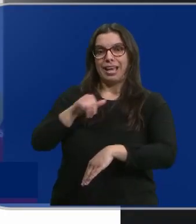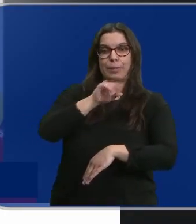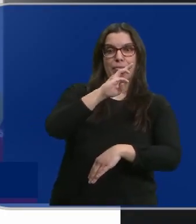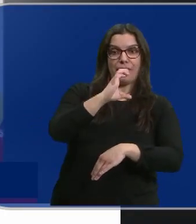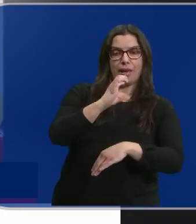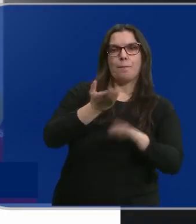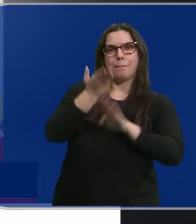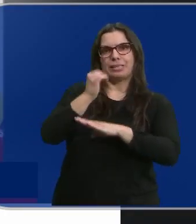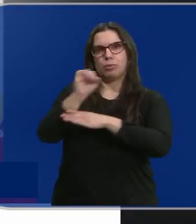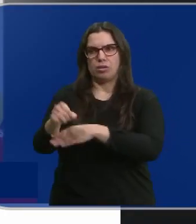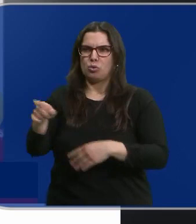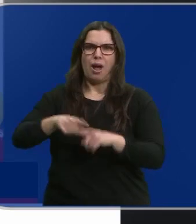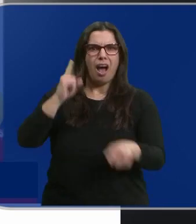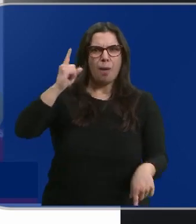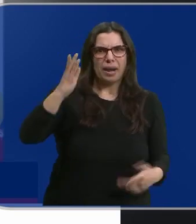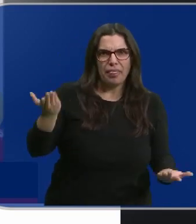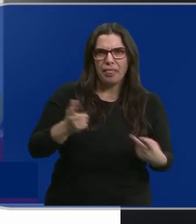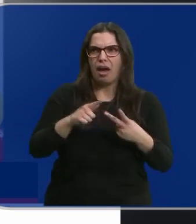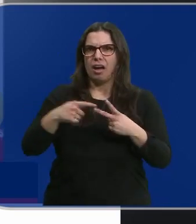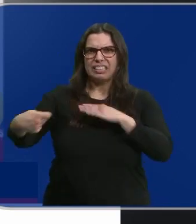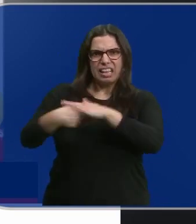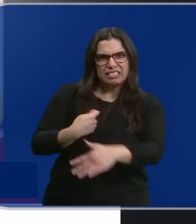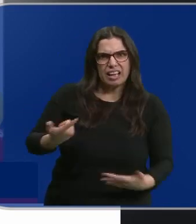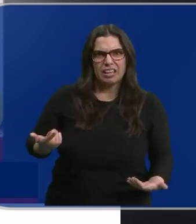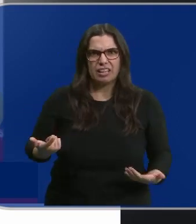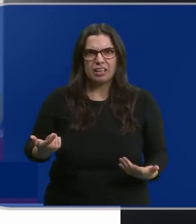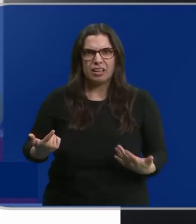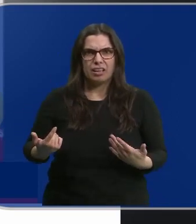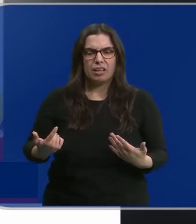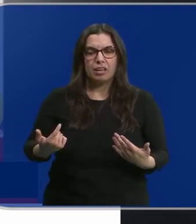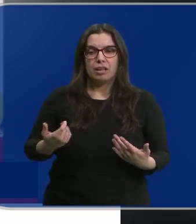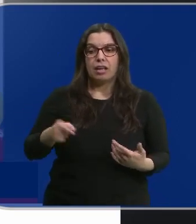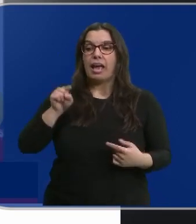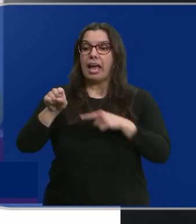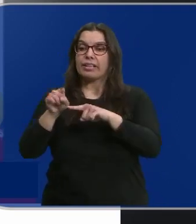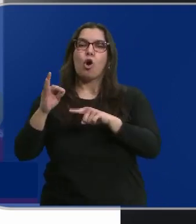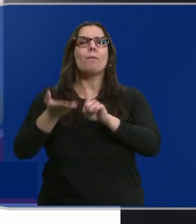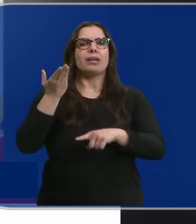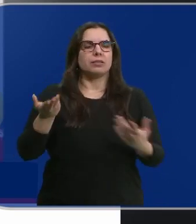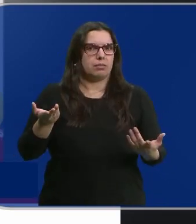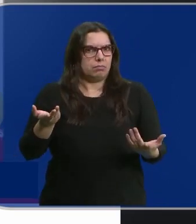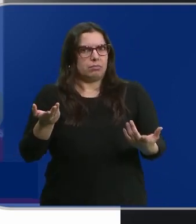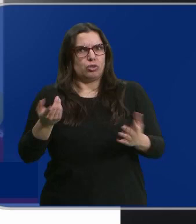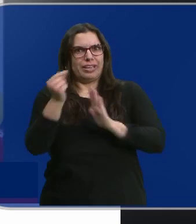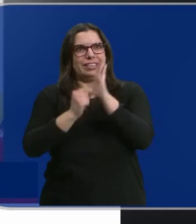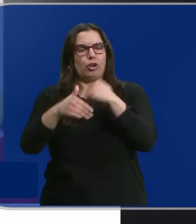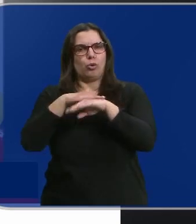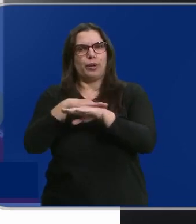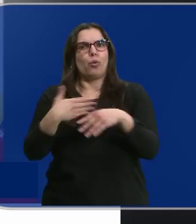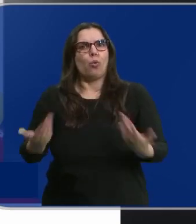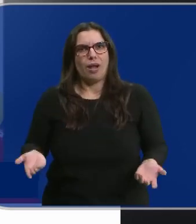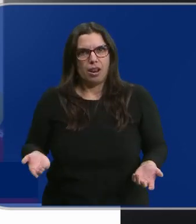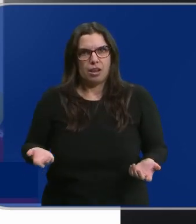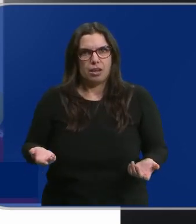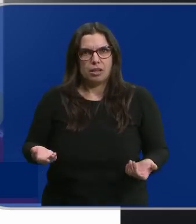Es una amenaza, es un chantaje, es un planteamiento. Es decir, no, es que o es esto o es más. Pero ¿cuál es el criterio del gobierno? El criterio del